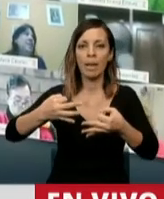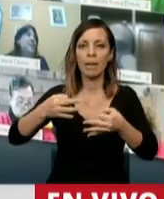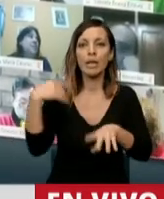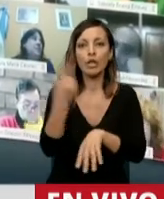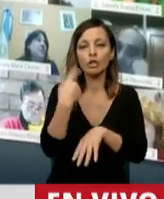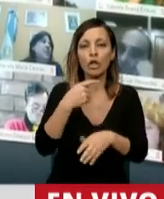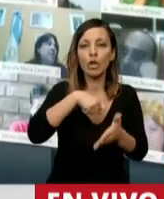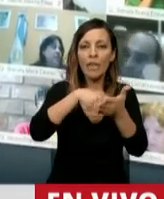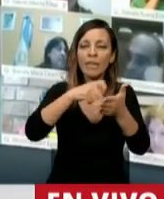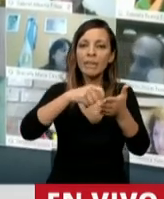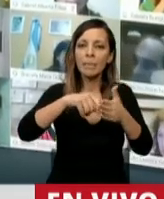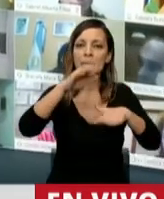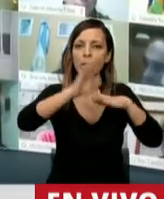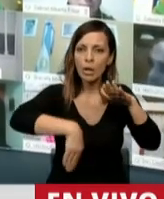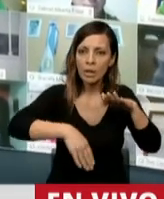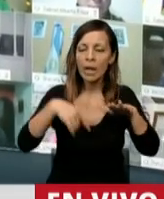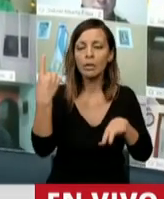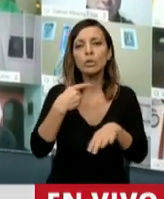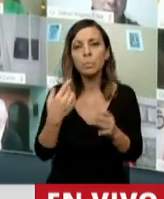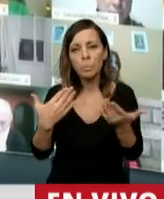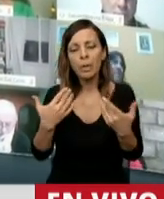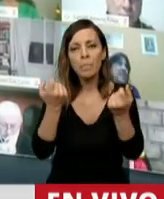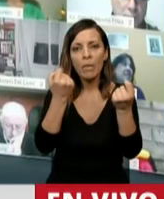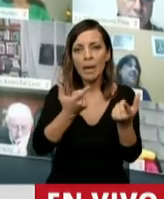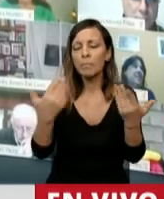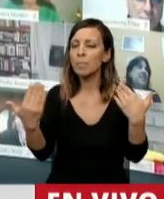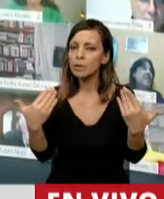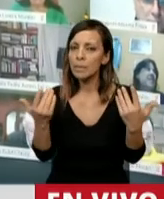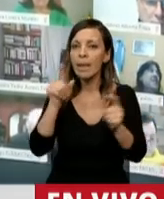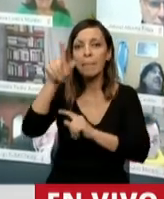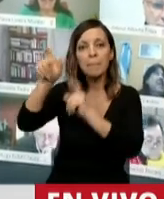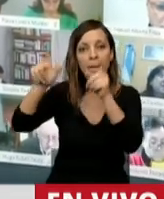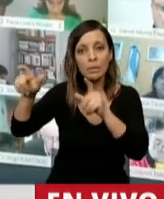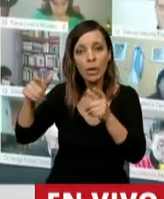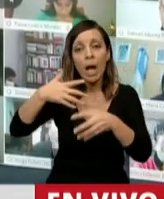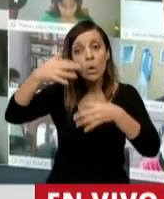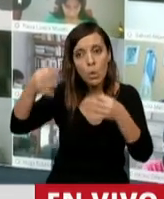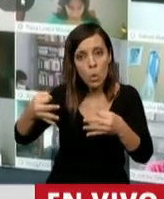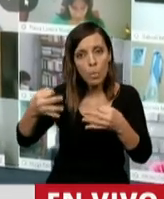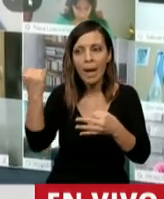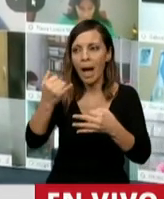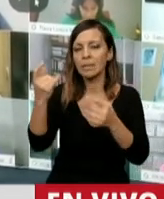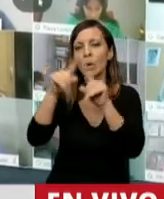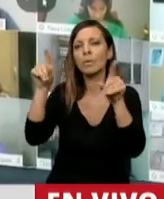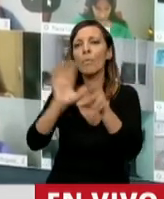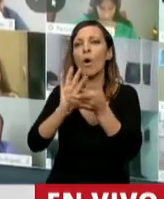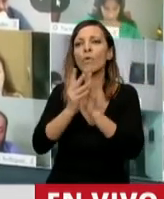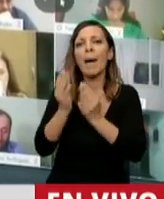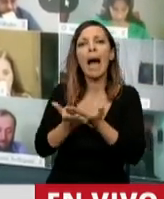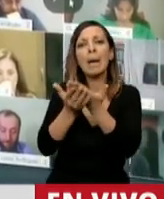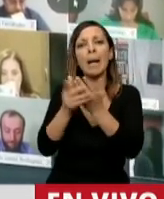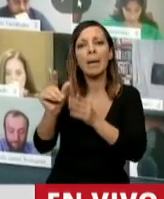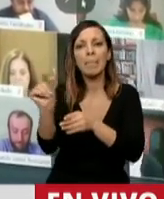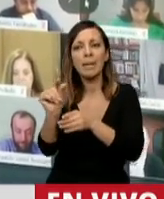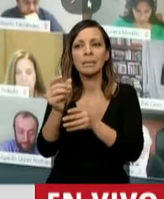de minoría, hemos podido aportar esta posibilidad de que los que cumplen tengan un certificado de crédito fiscal que les sirva para